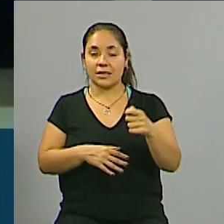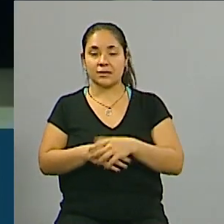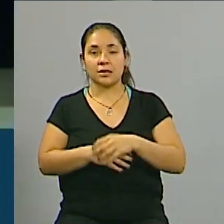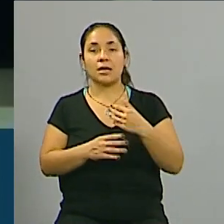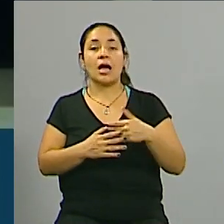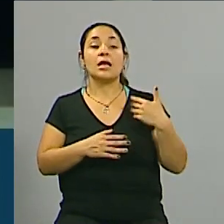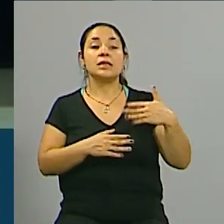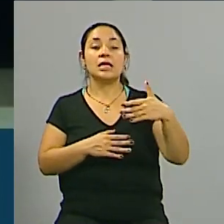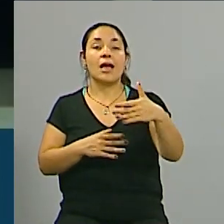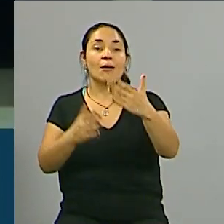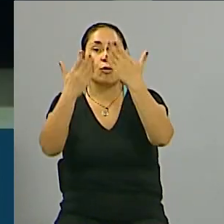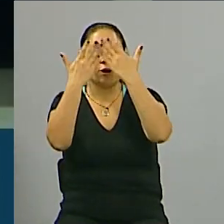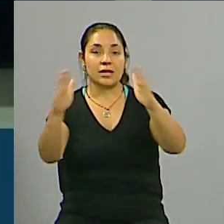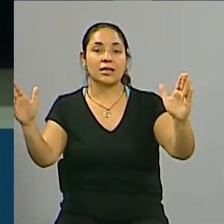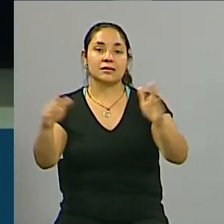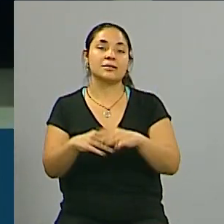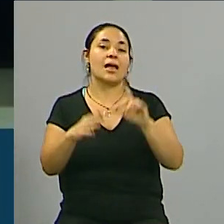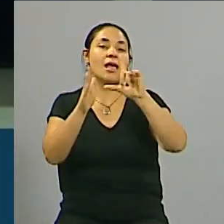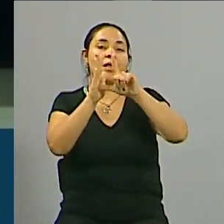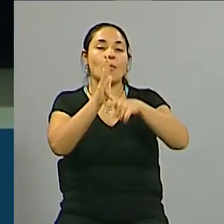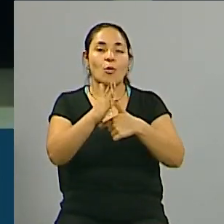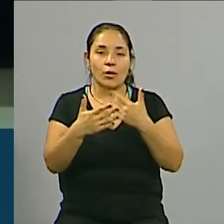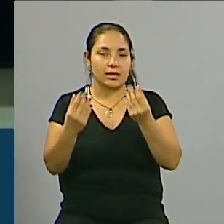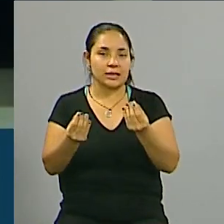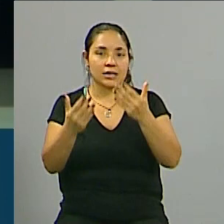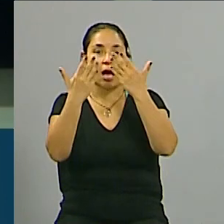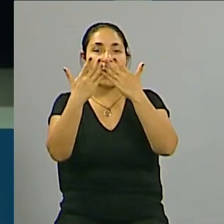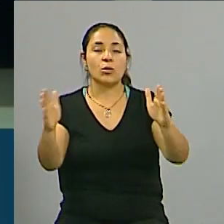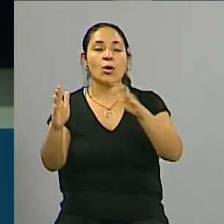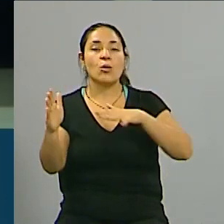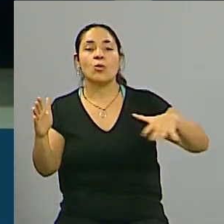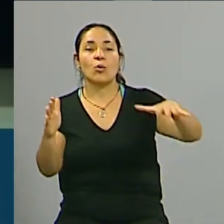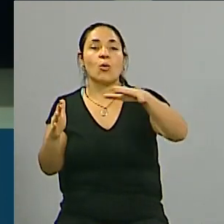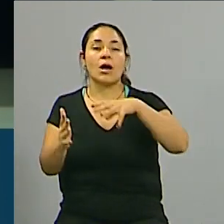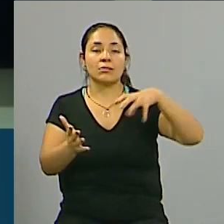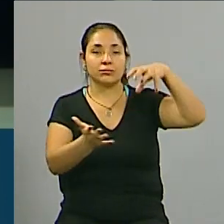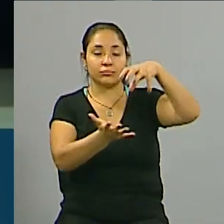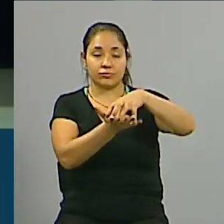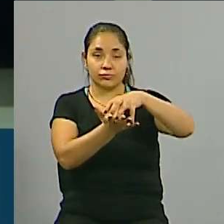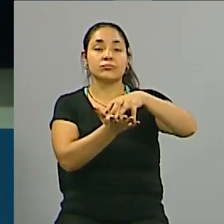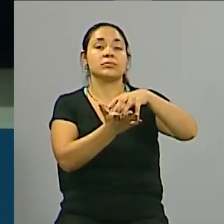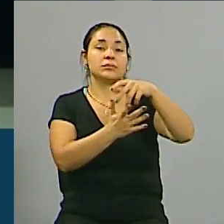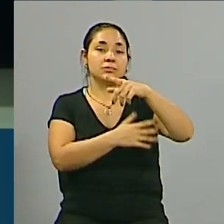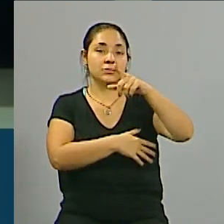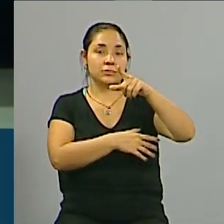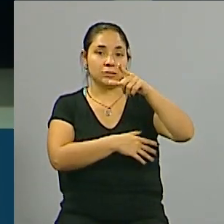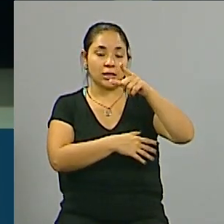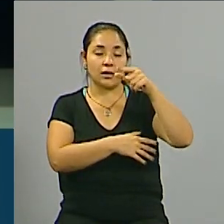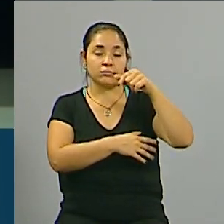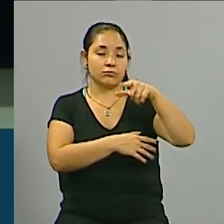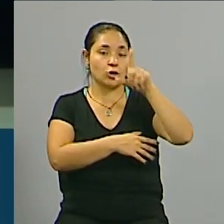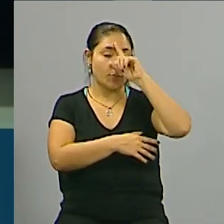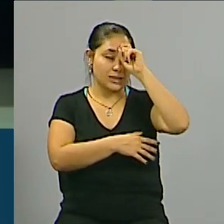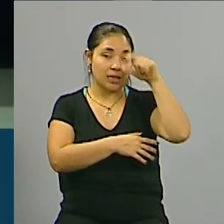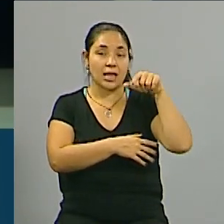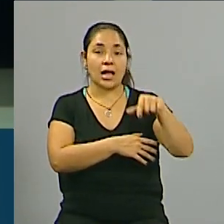algo que se ha quizá demorado la inauguración de una UDI en Costa de Araujo. La infraestructura está, el material está, lo que